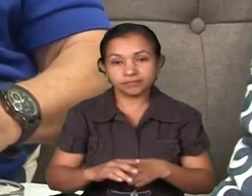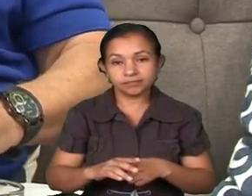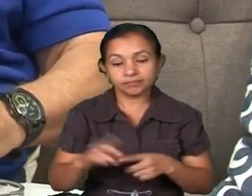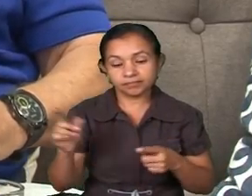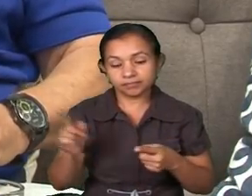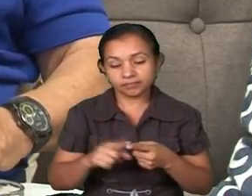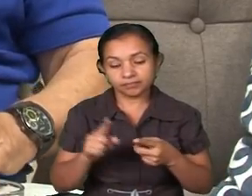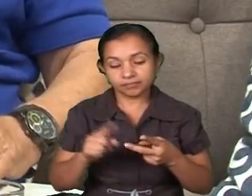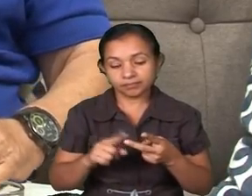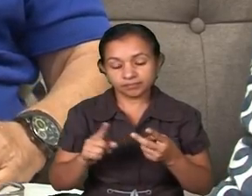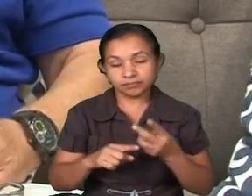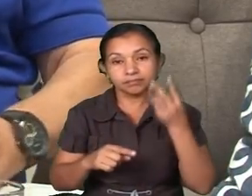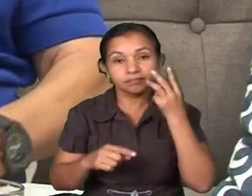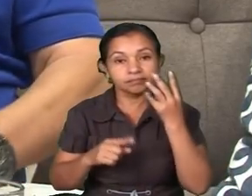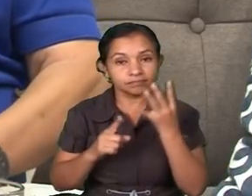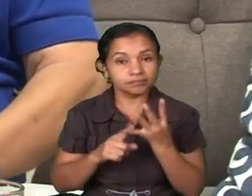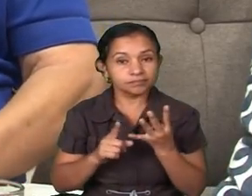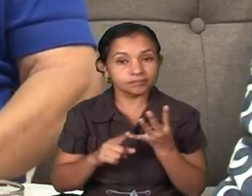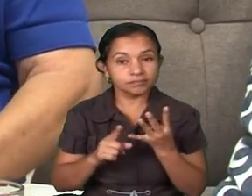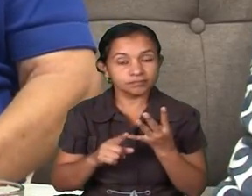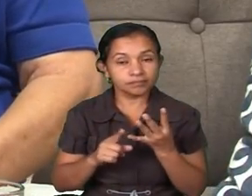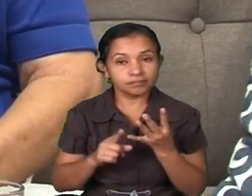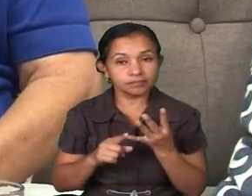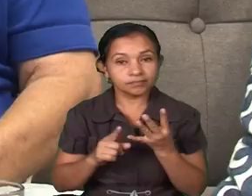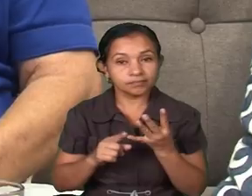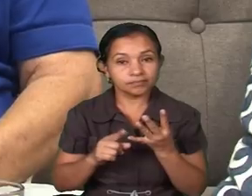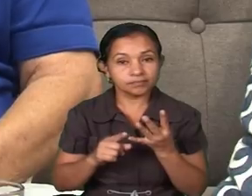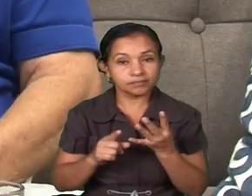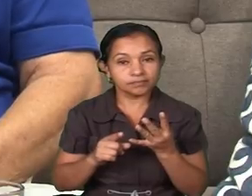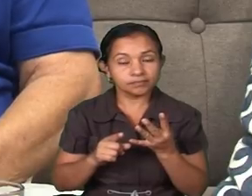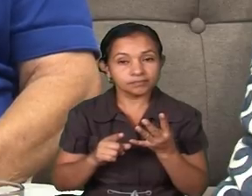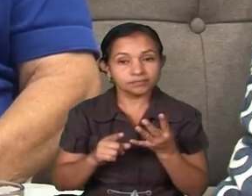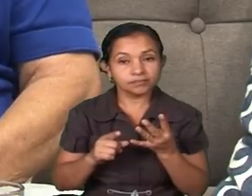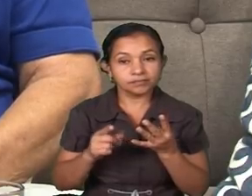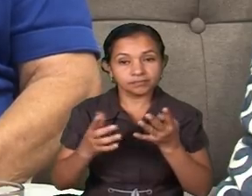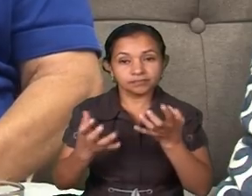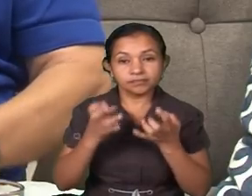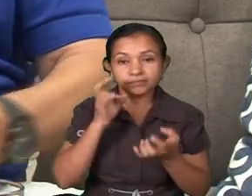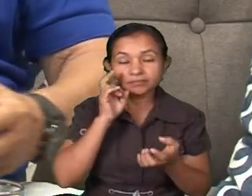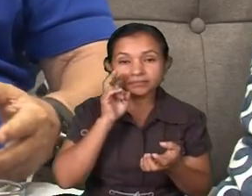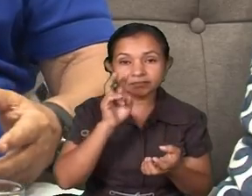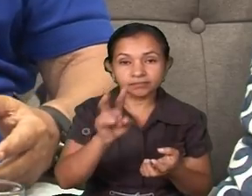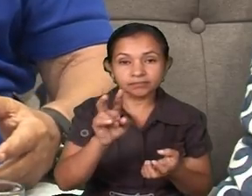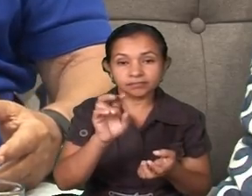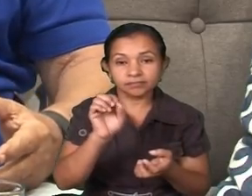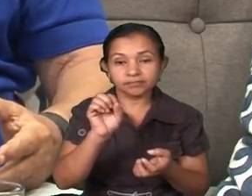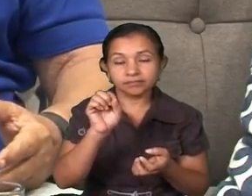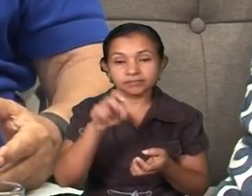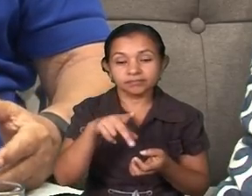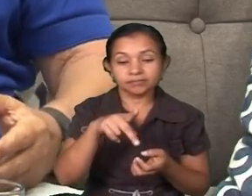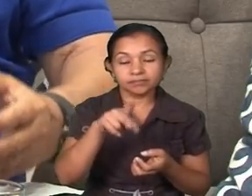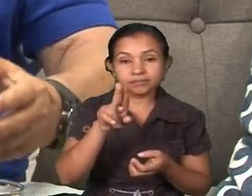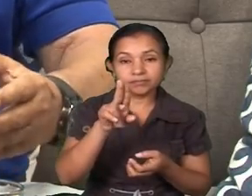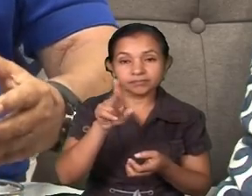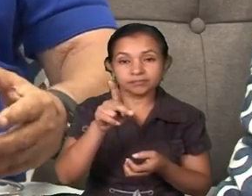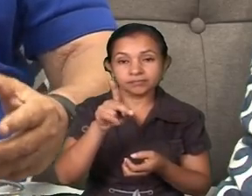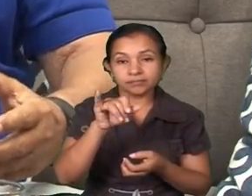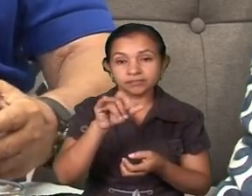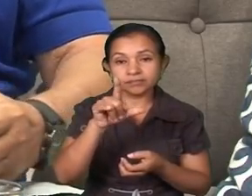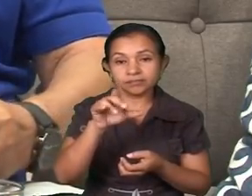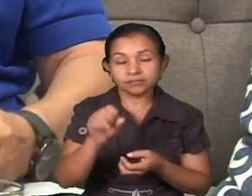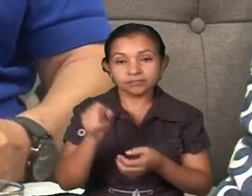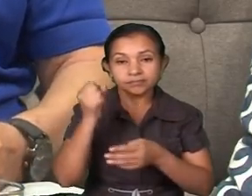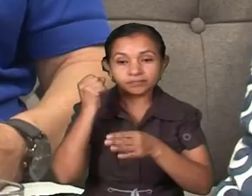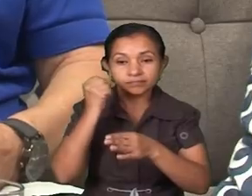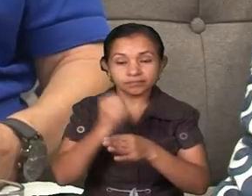hace, yo quisiera verle la cara a Silvio Báez, sus pupilos, asesinando a